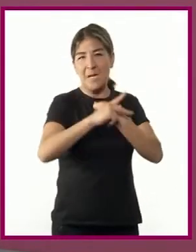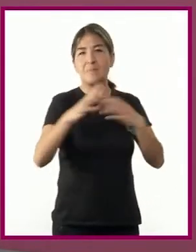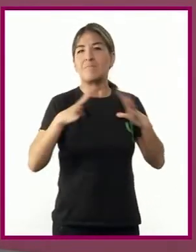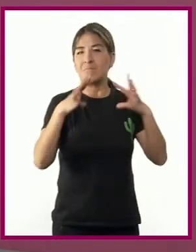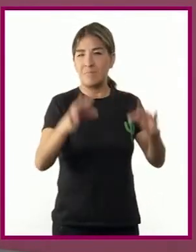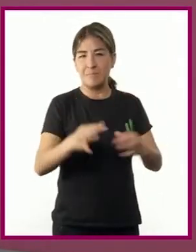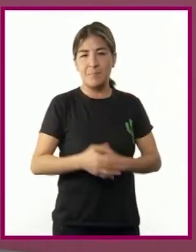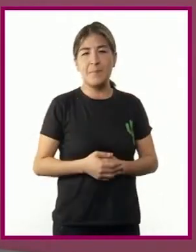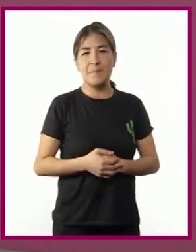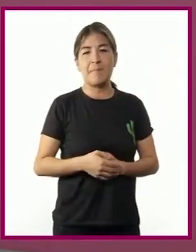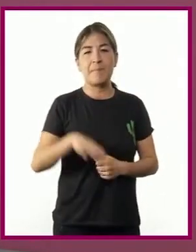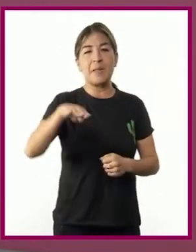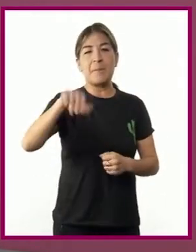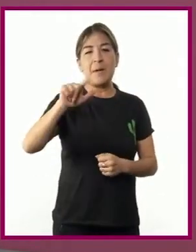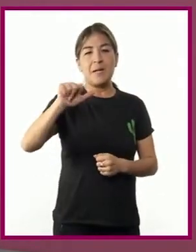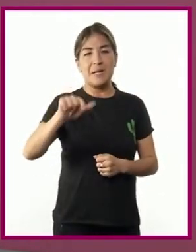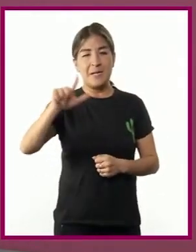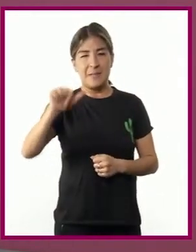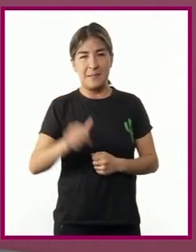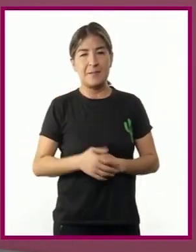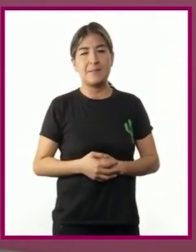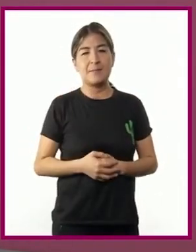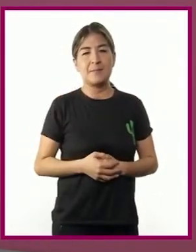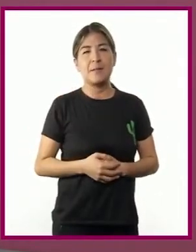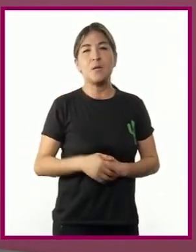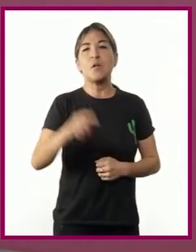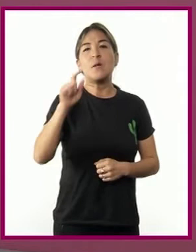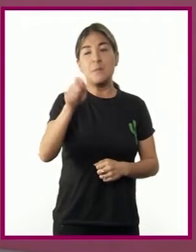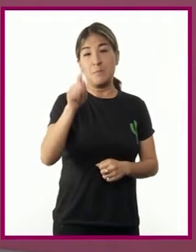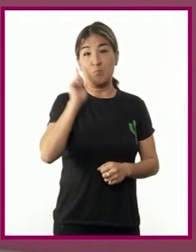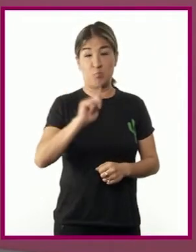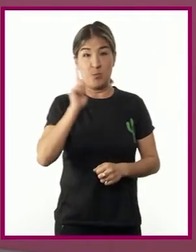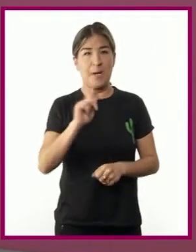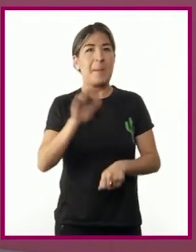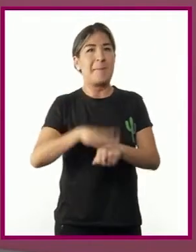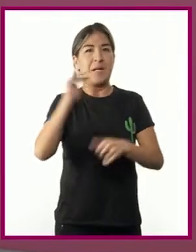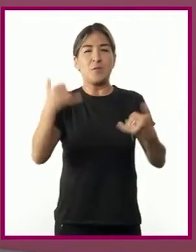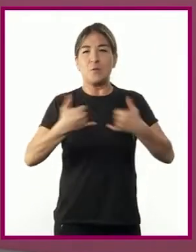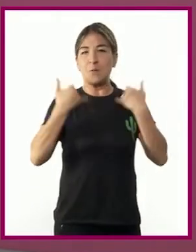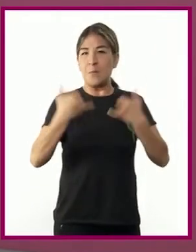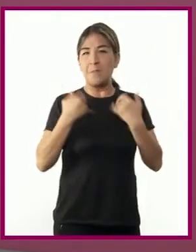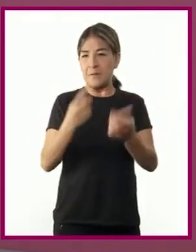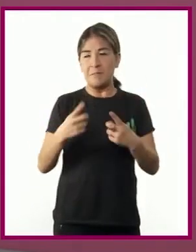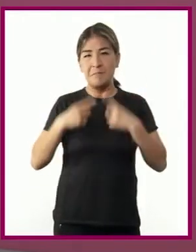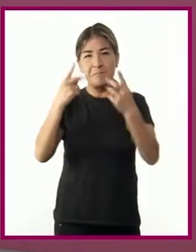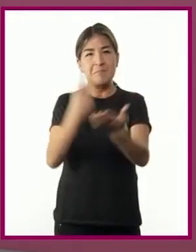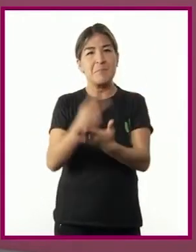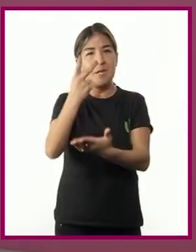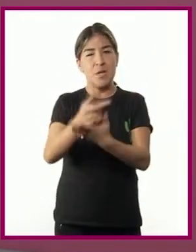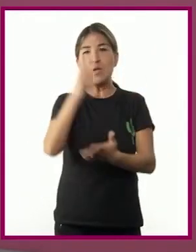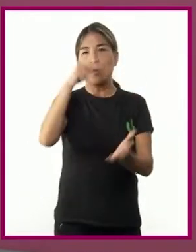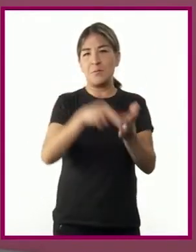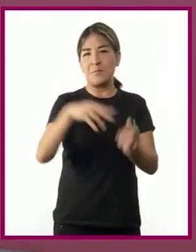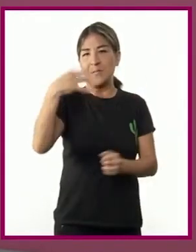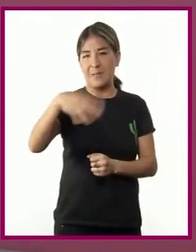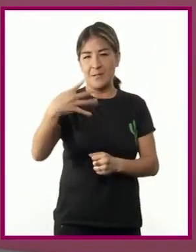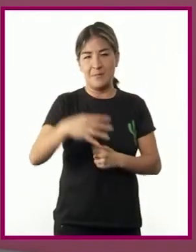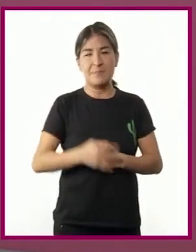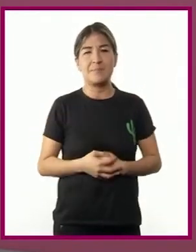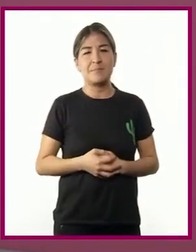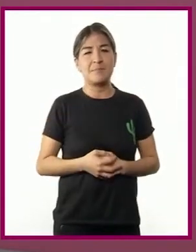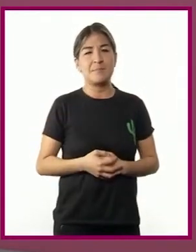son Malala Yousafzai, la persona más joven que lo ha recibido en 2014,